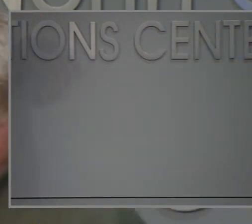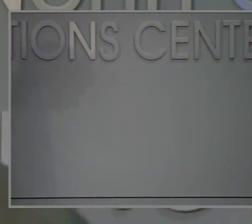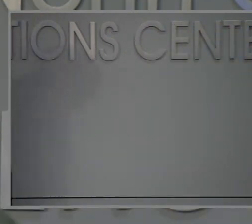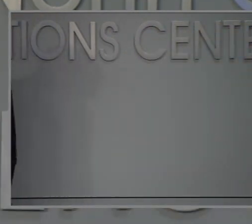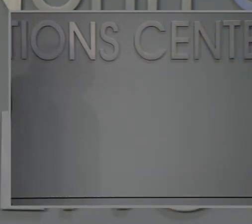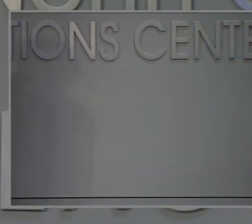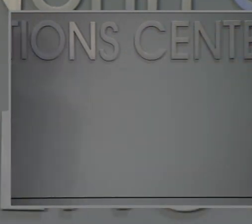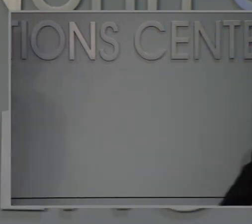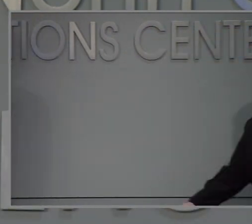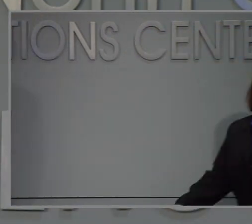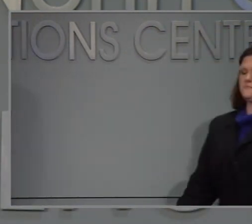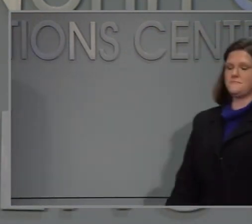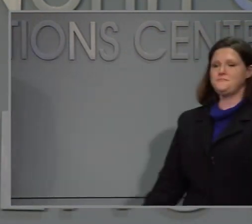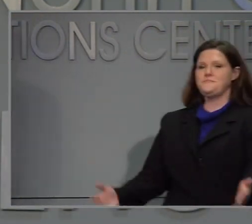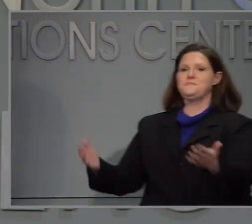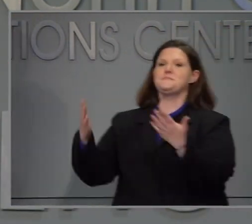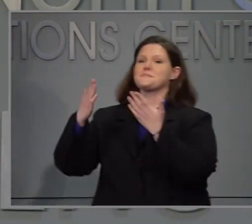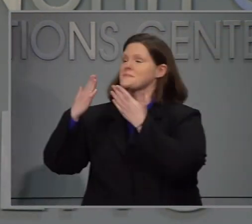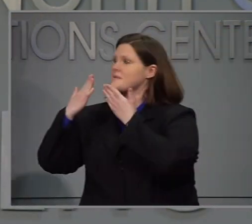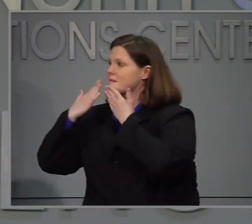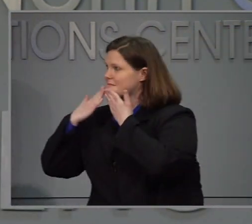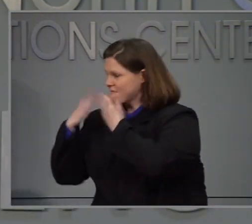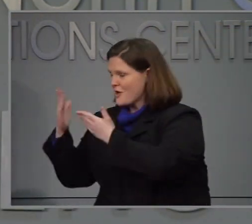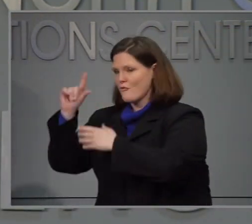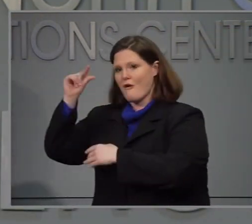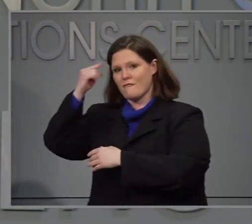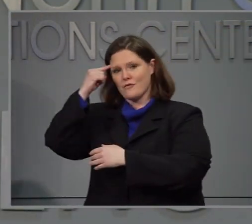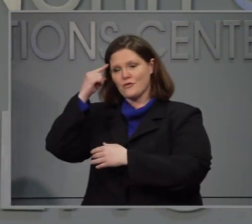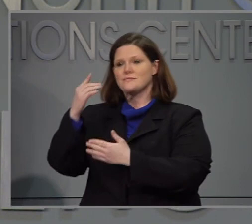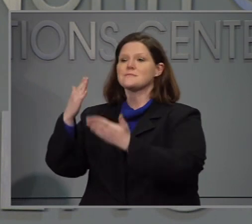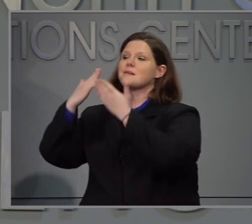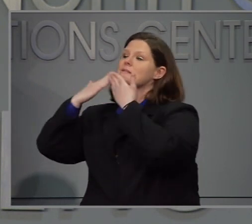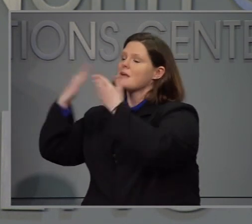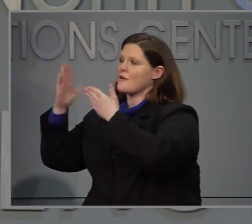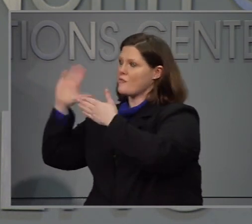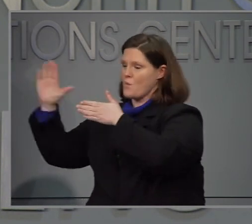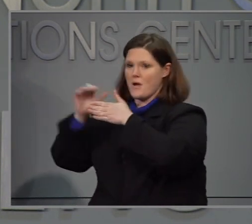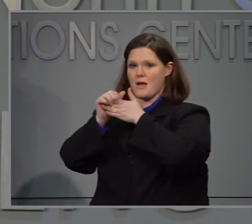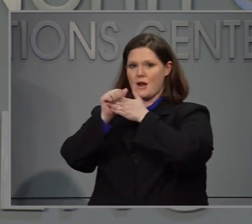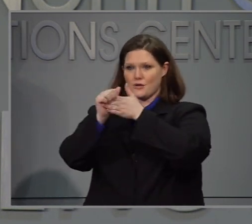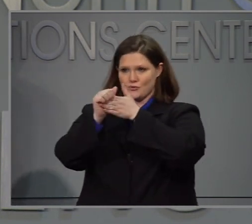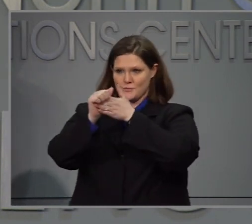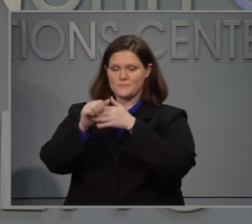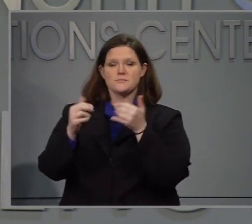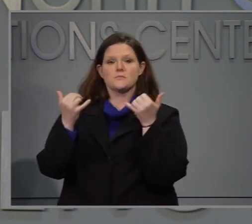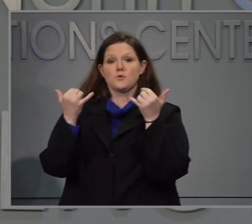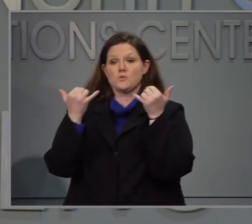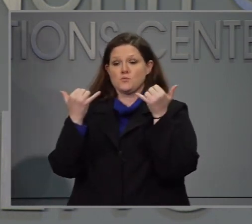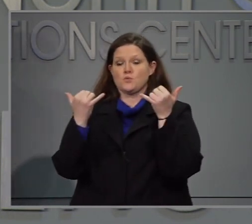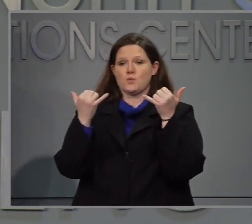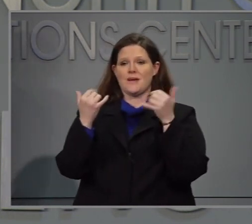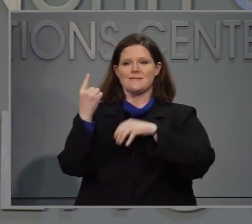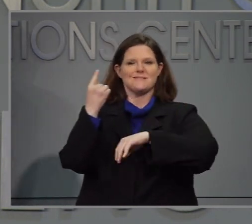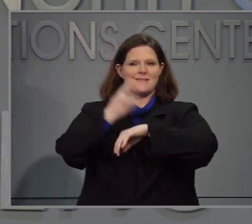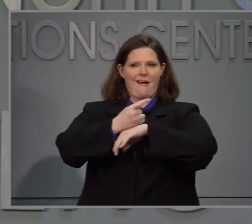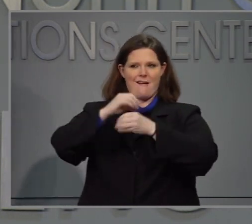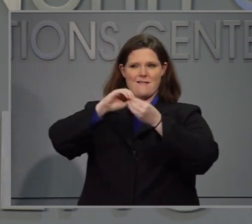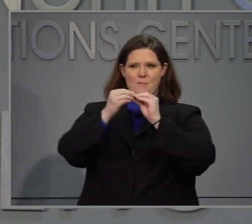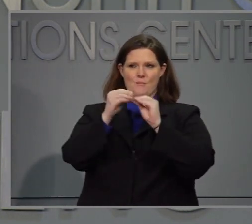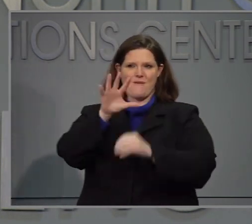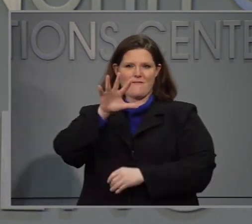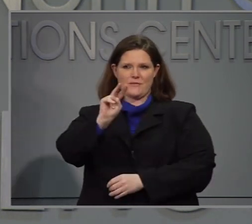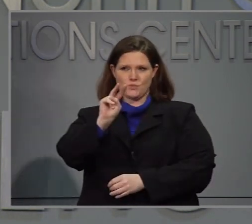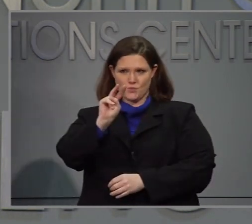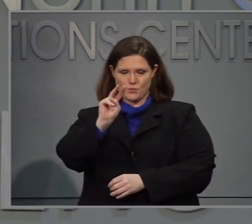Gracias, gobernador, y gracias por su liderazgo. El día de hoy es el día 52 que se activó el Centro de Operaciones de Emergencia Estatal